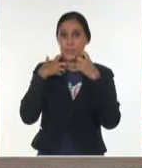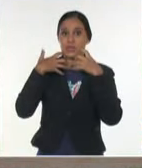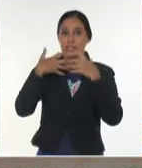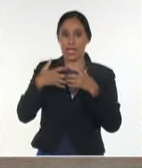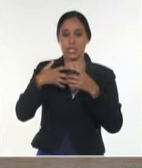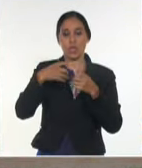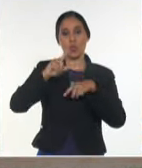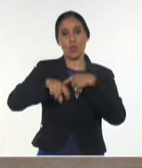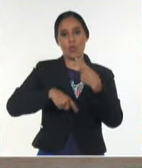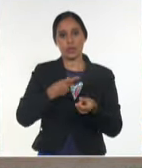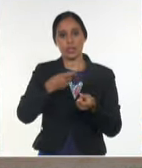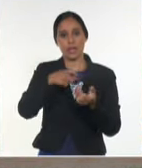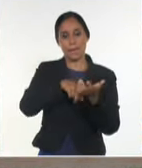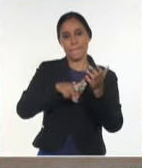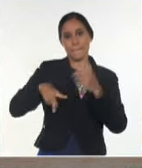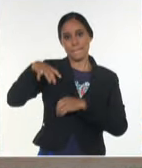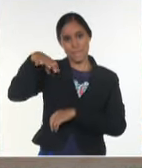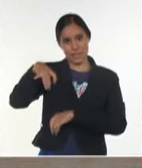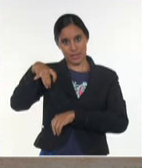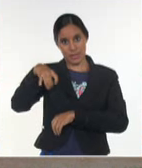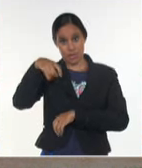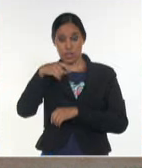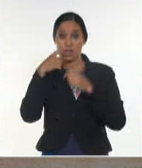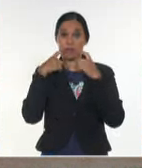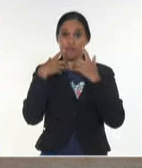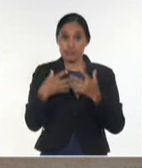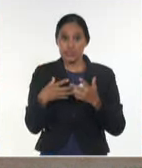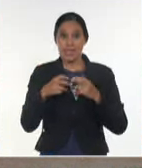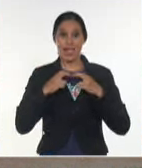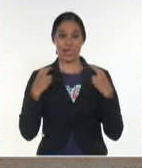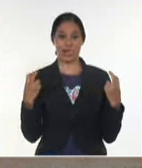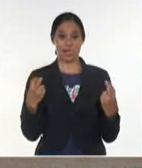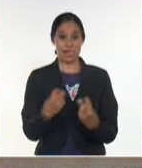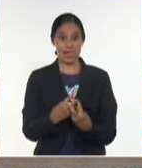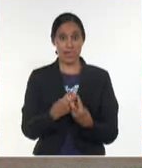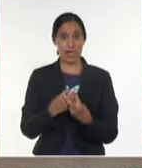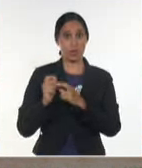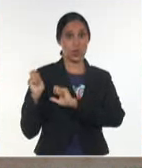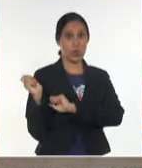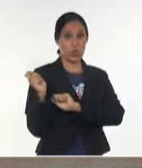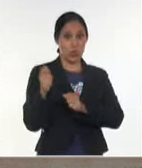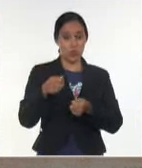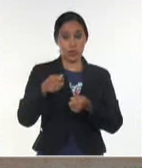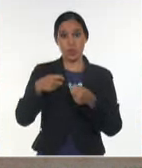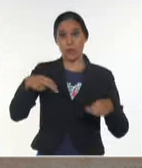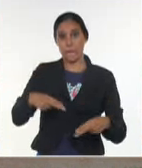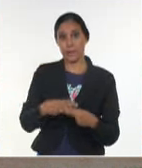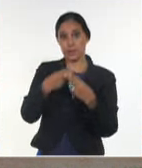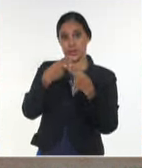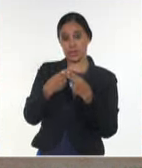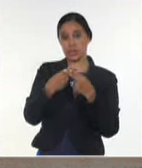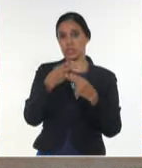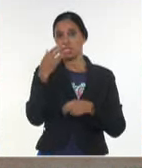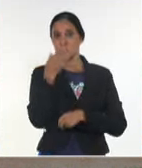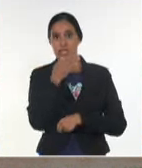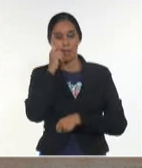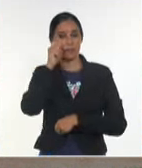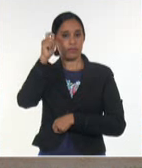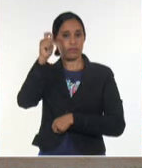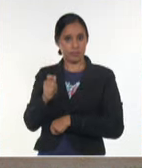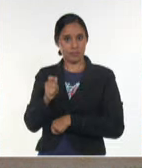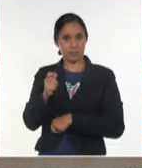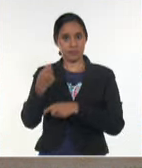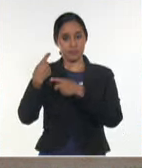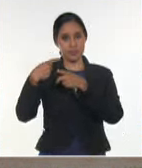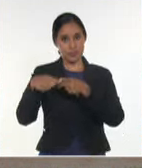título. El éxito en el Julio Antonio Mella fue de 5-2. Ganó Leandro Meneses, perdió Vladimir Baños, mientras que el salvamento